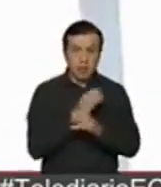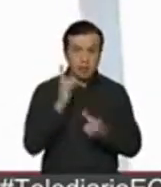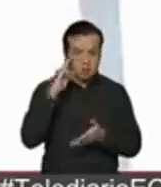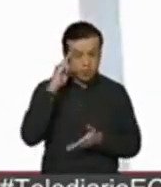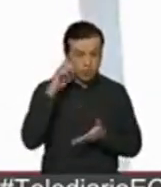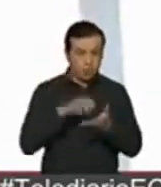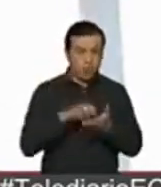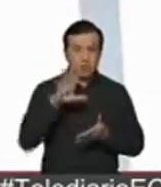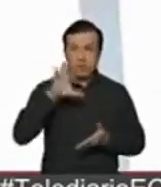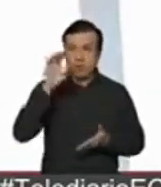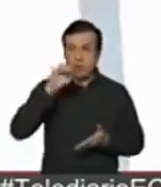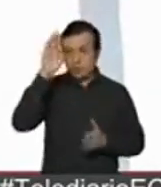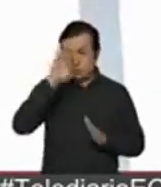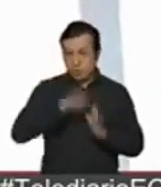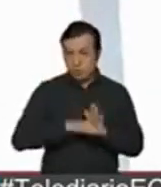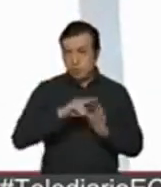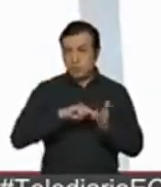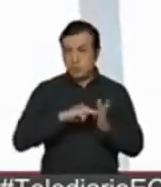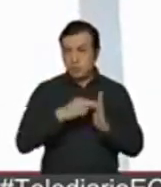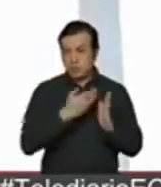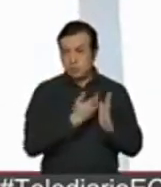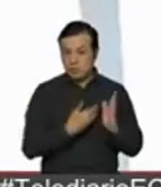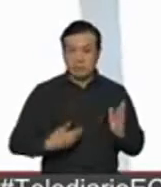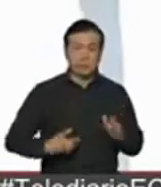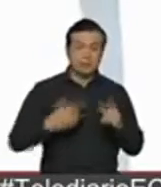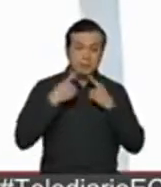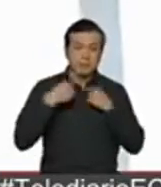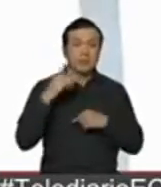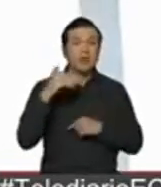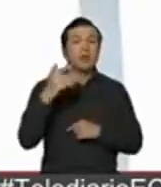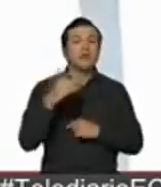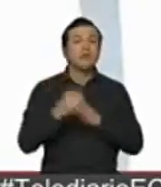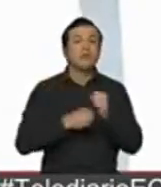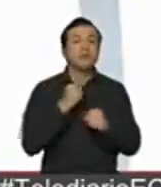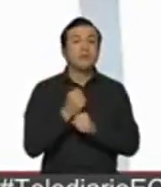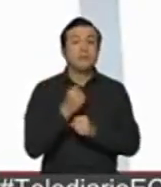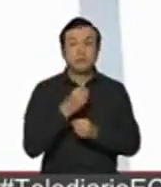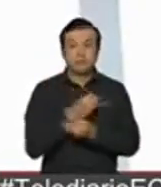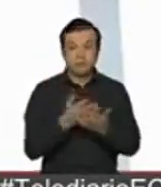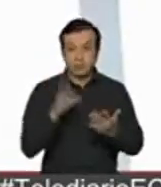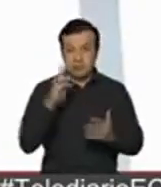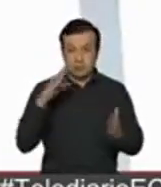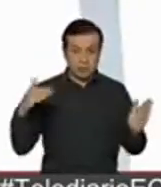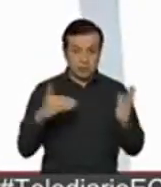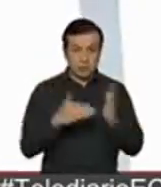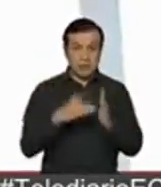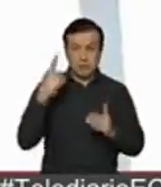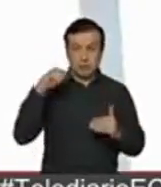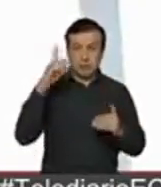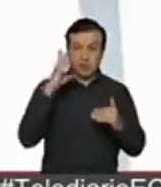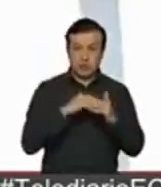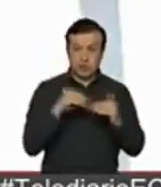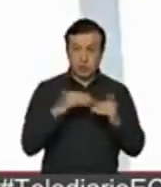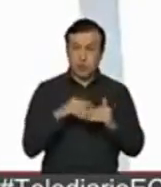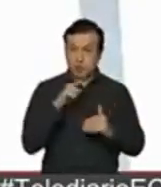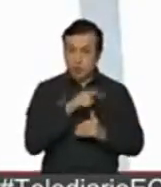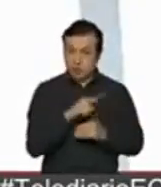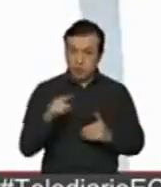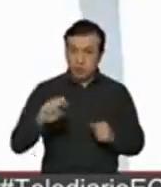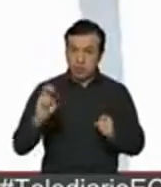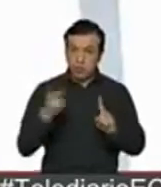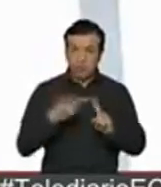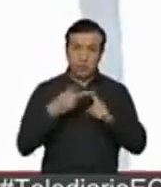en 50%. Y de hecho, el presidente dijo que en los próximos años se liberarían 16 mil millones. Ahí va en el segundo